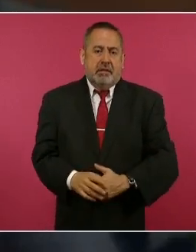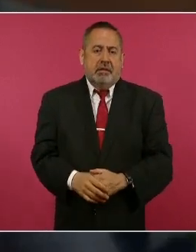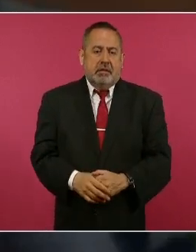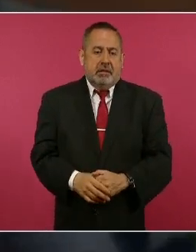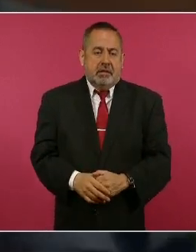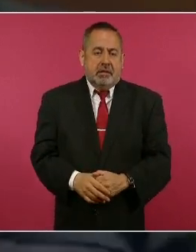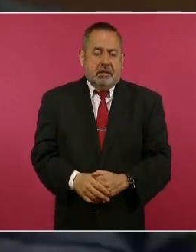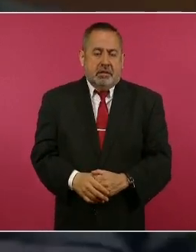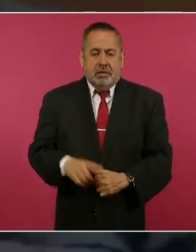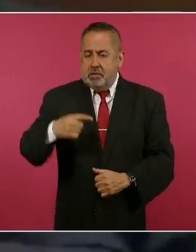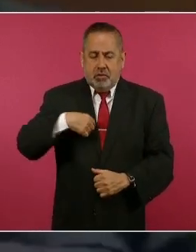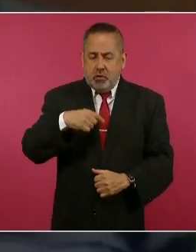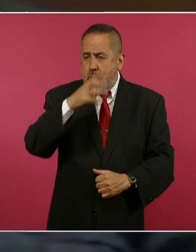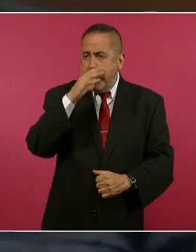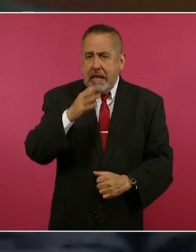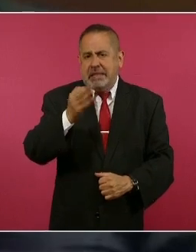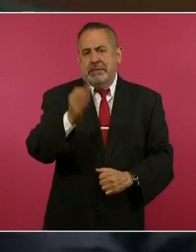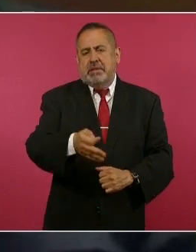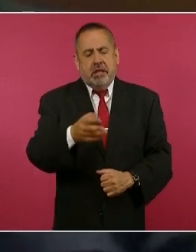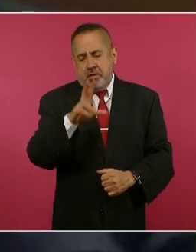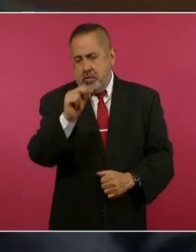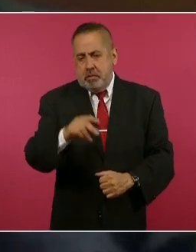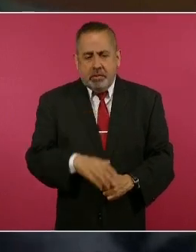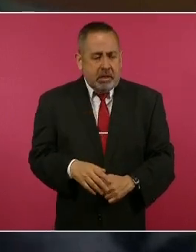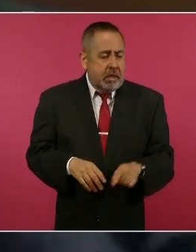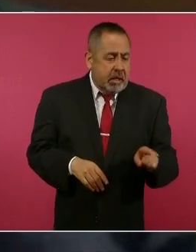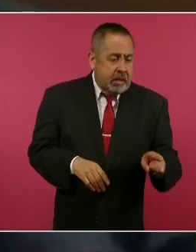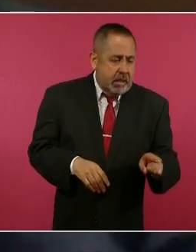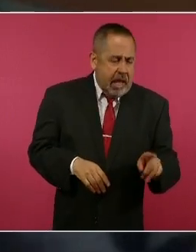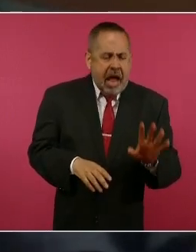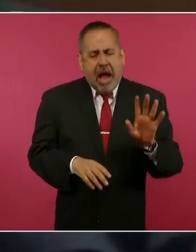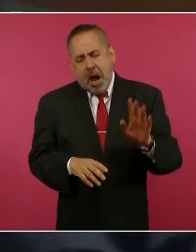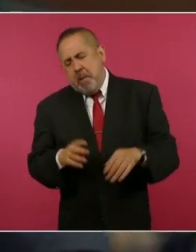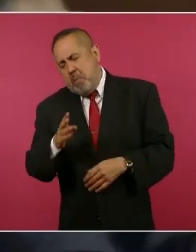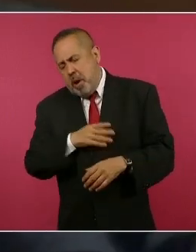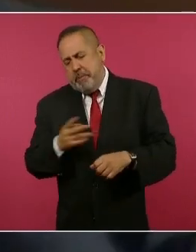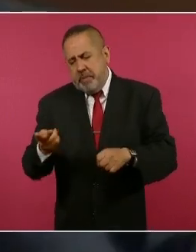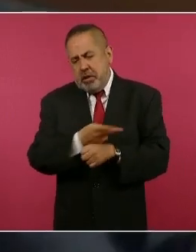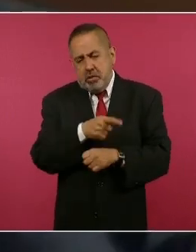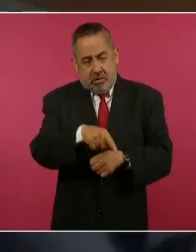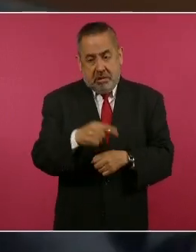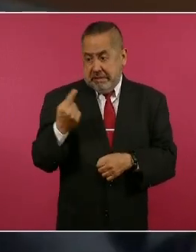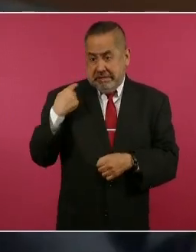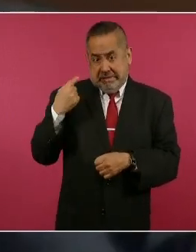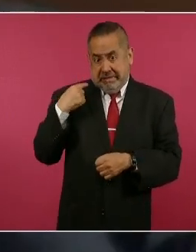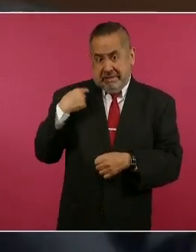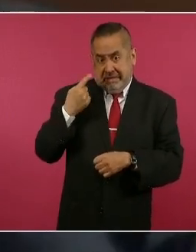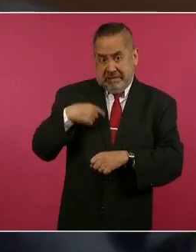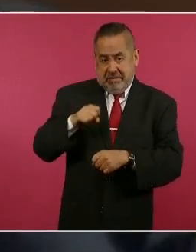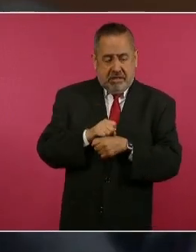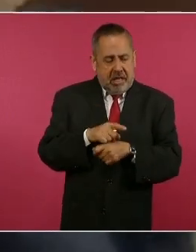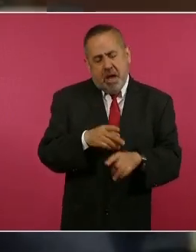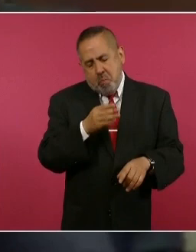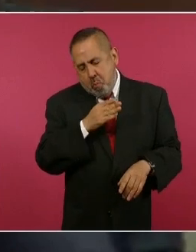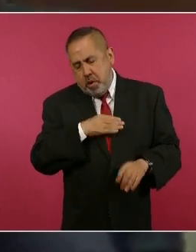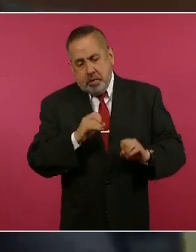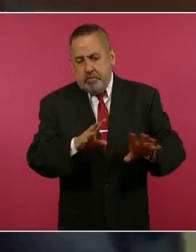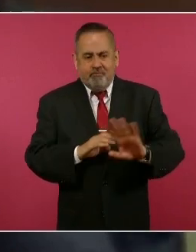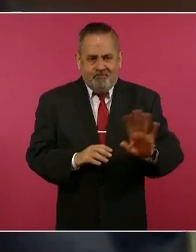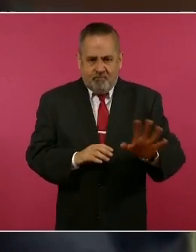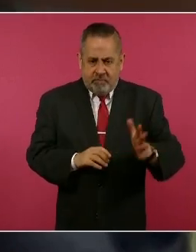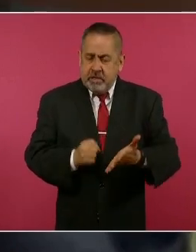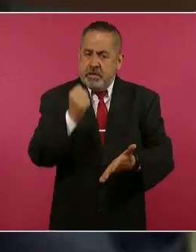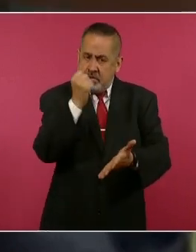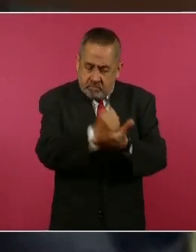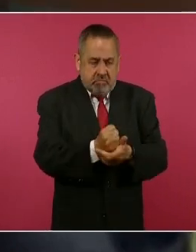No podemos admitir que quede como precedente lo ocurrido en Quito este fin de semana. Debemos exigir que